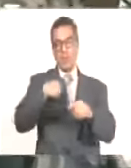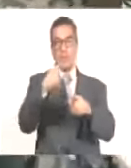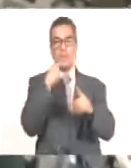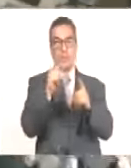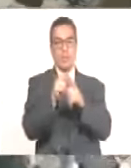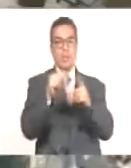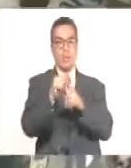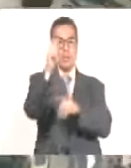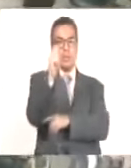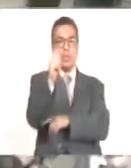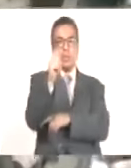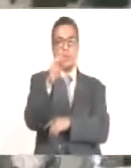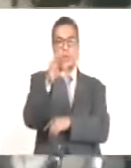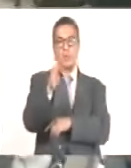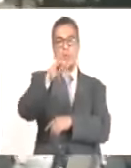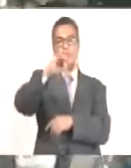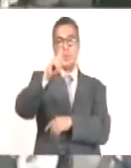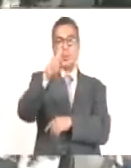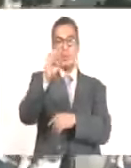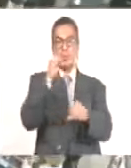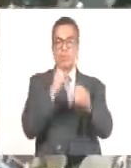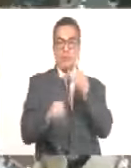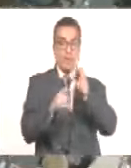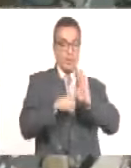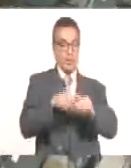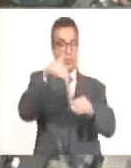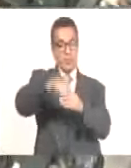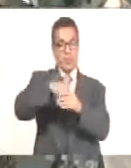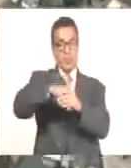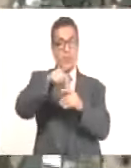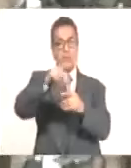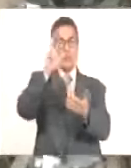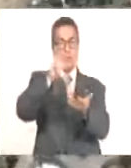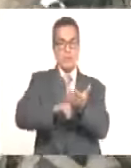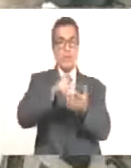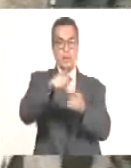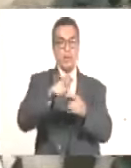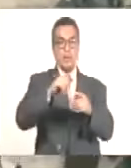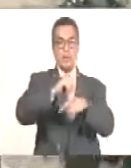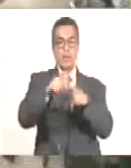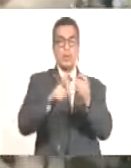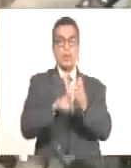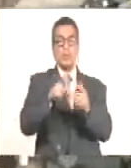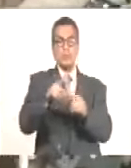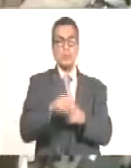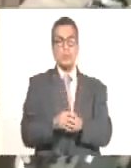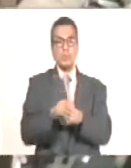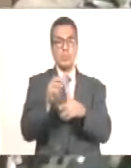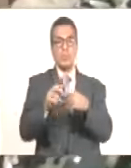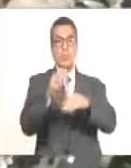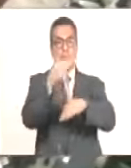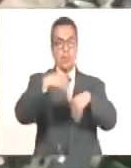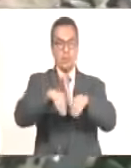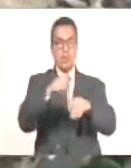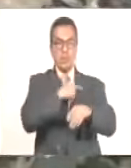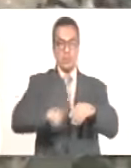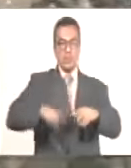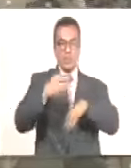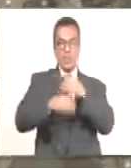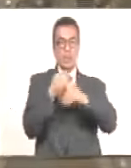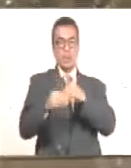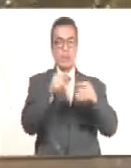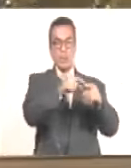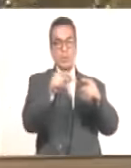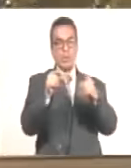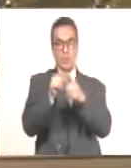derecho de palabra al diputado Fidel Vázquez. Finalizada la intervención y sometido a votación, resultó aprobado por mayoría calificada. Seguidamente, el presidente realizó